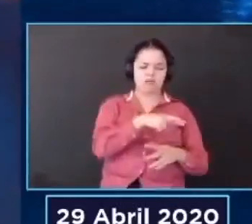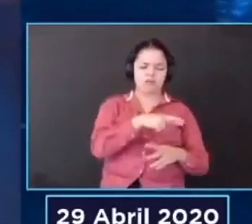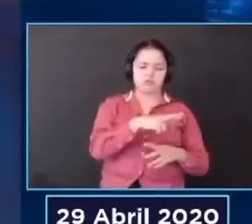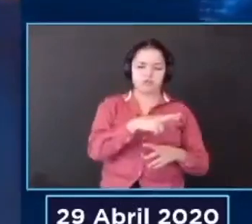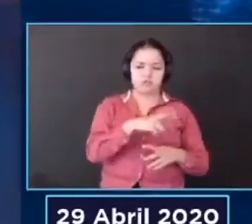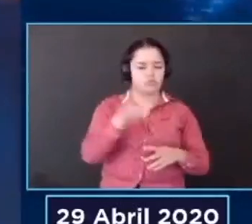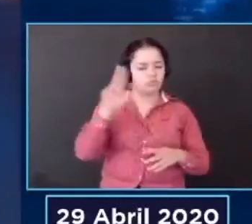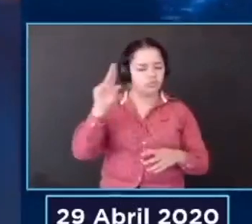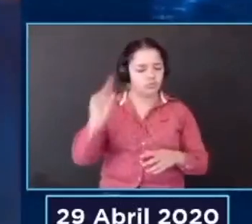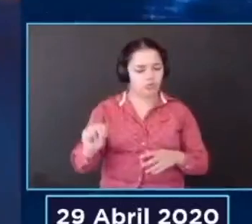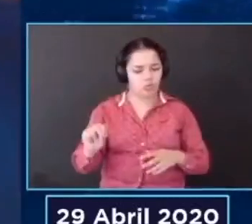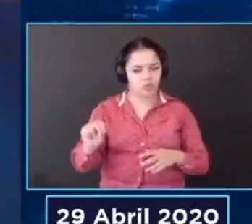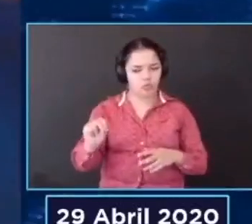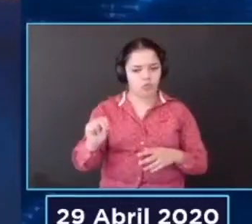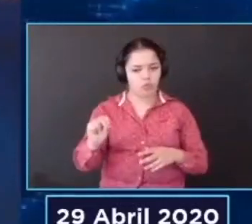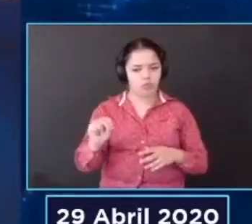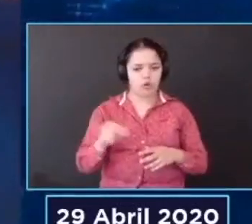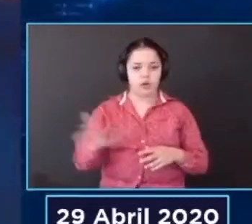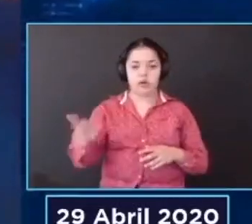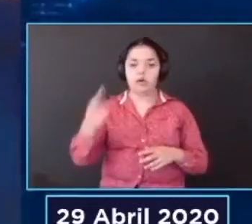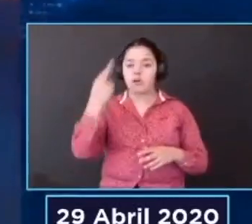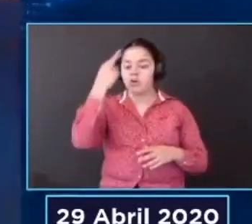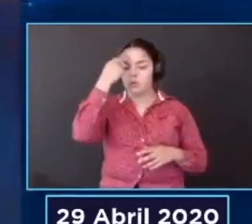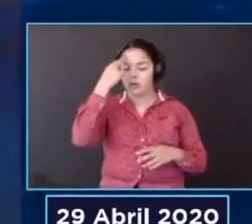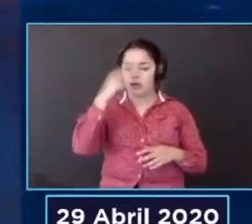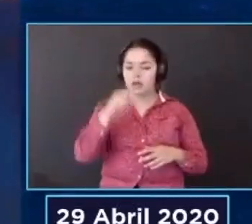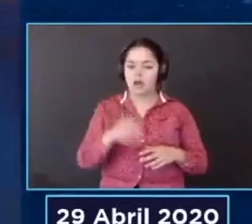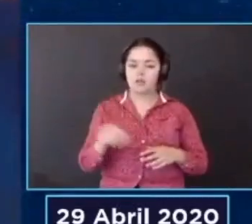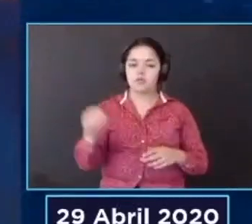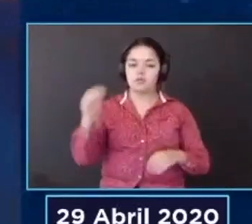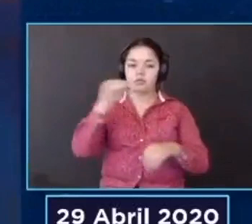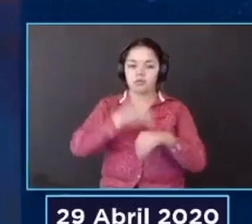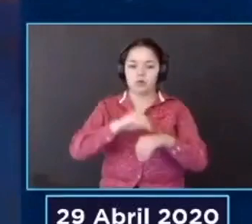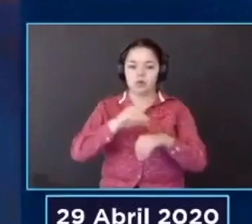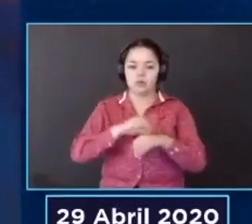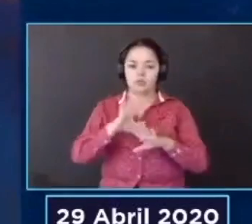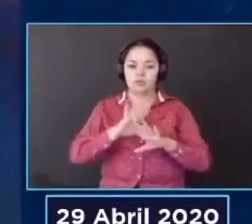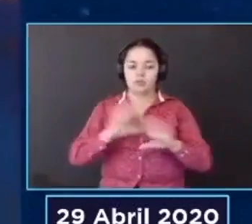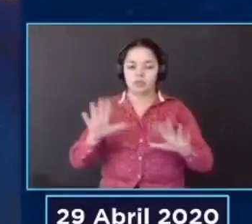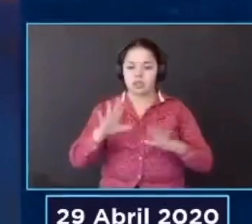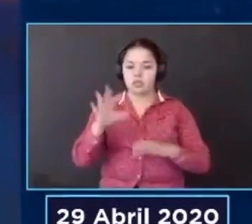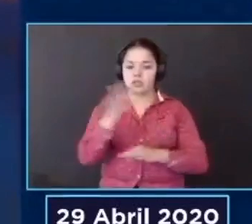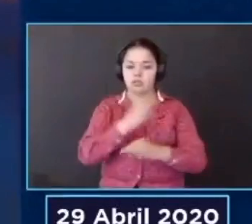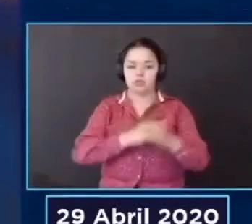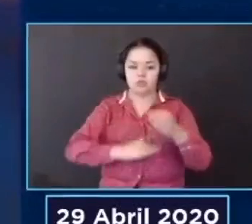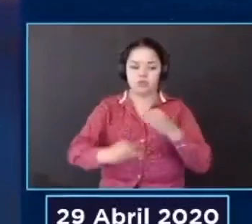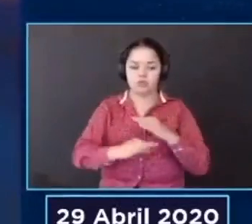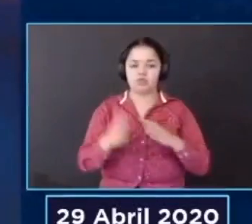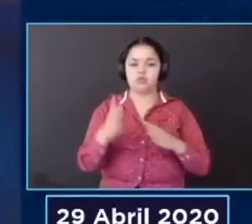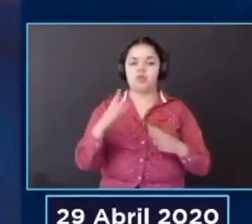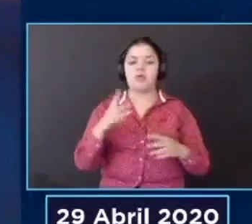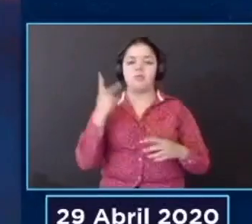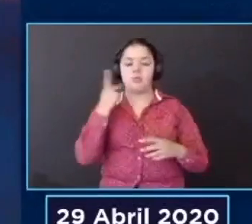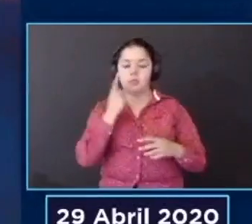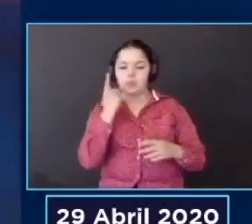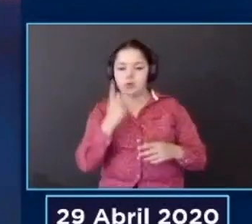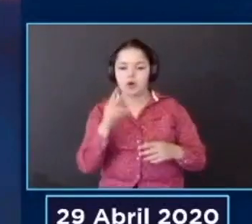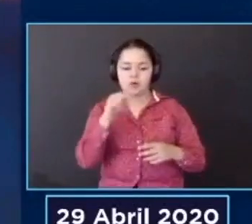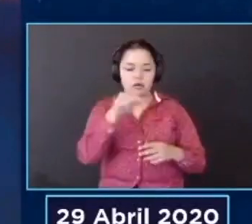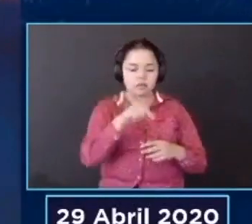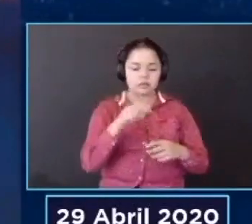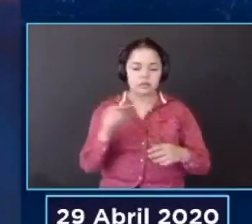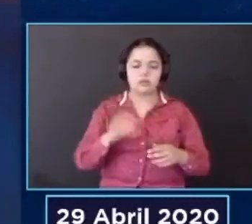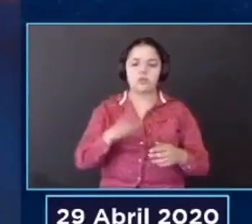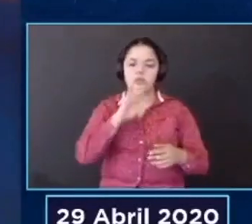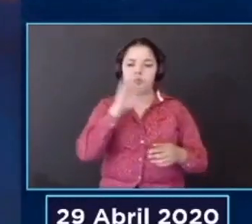captaron. Las defunciones que registramos aquí son las que ya atravesaron el proceso de confirmación de que efectivamente falleció